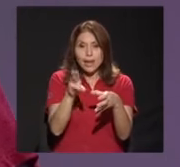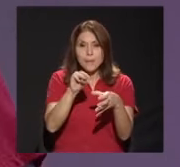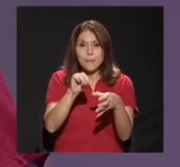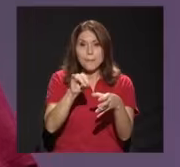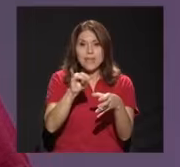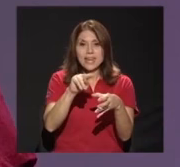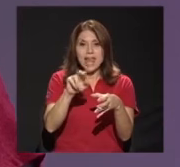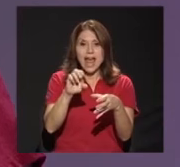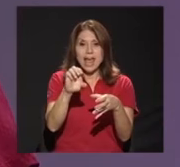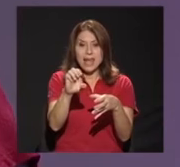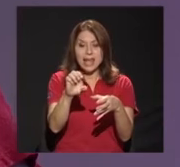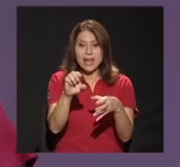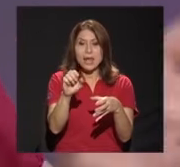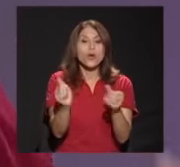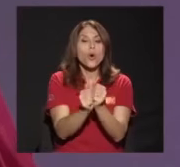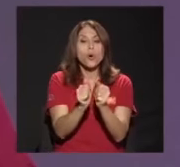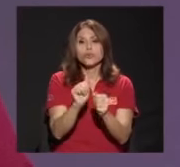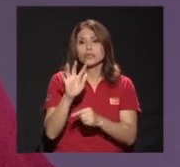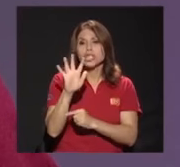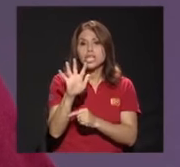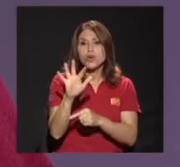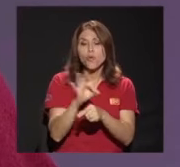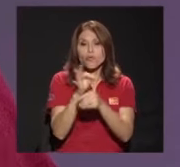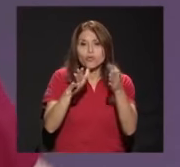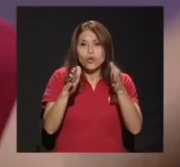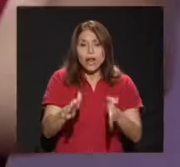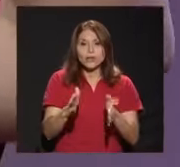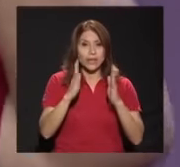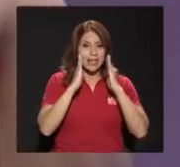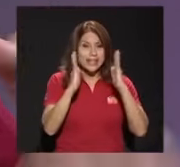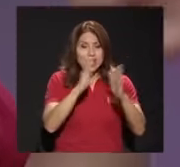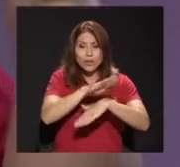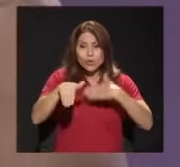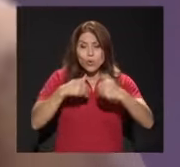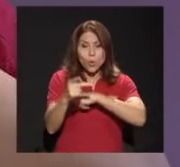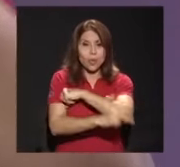ahí prácticamente atendiendo todo el país y todo el